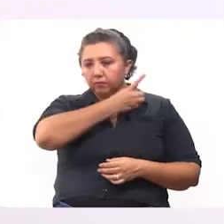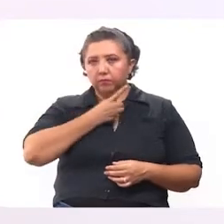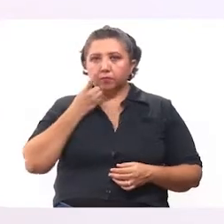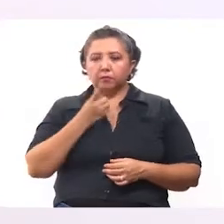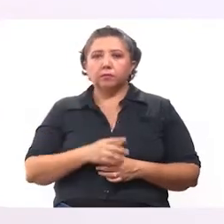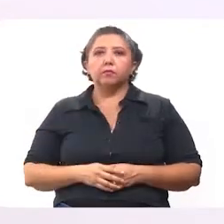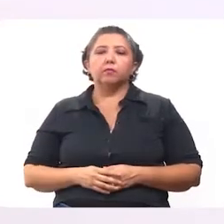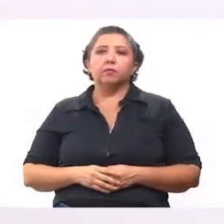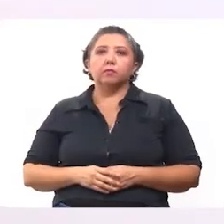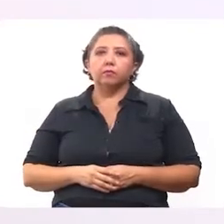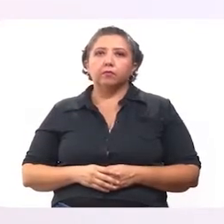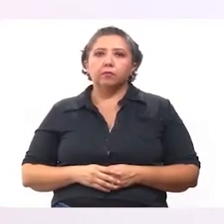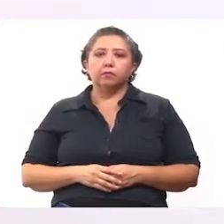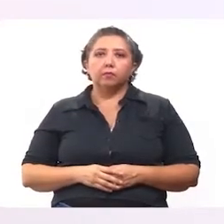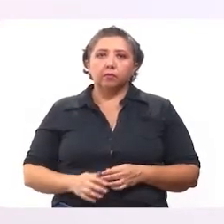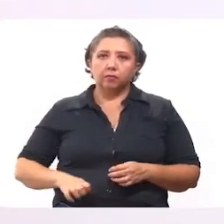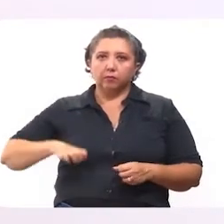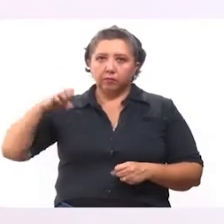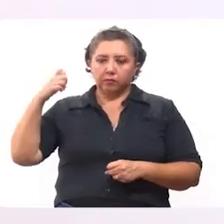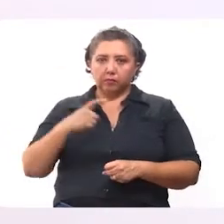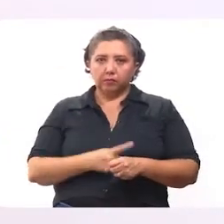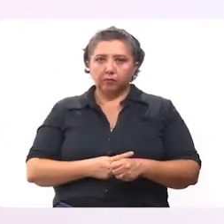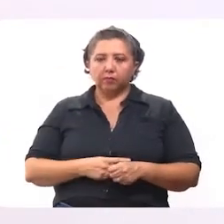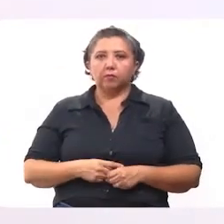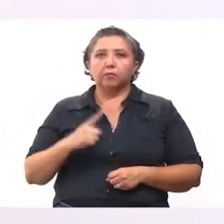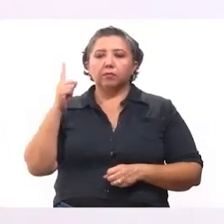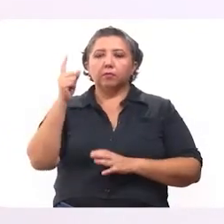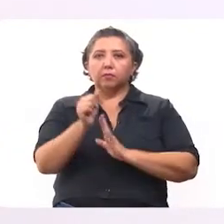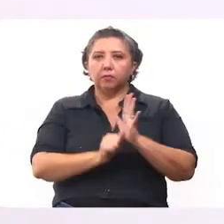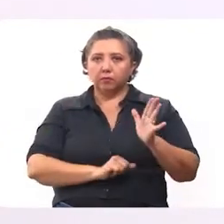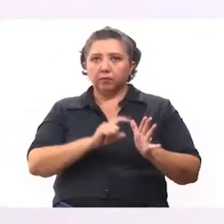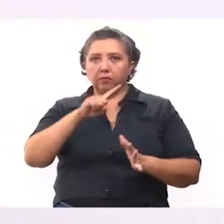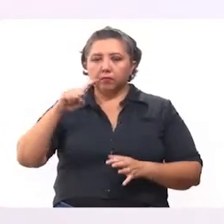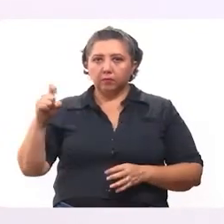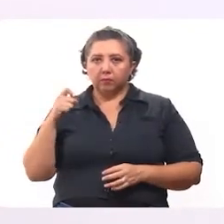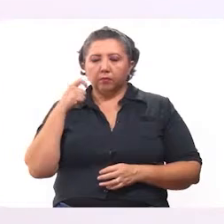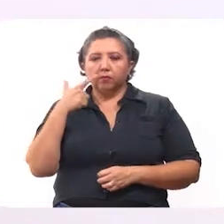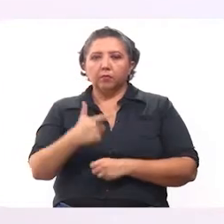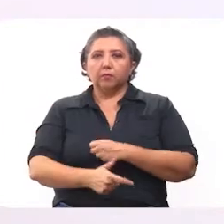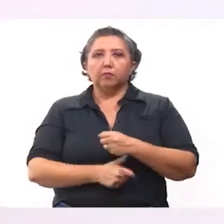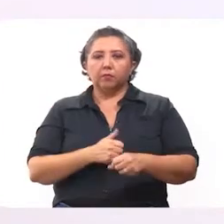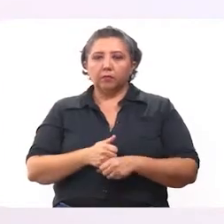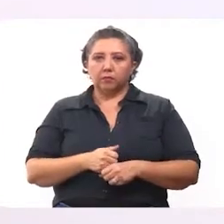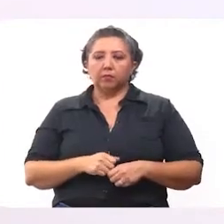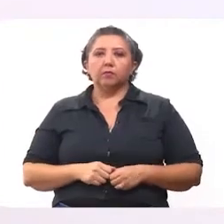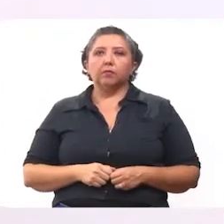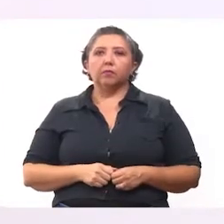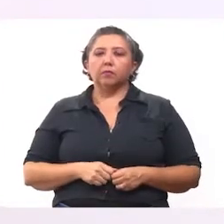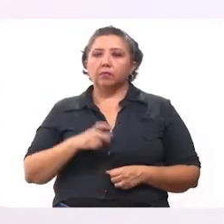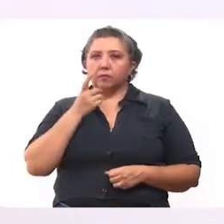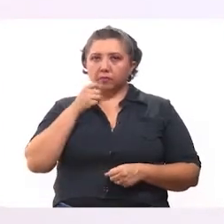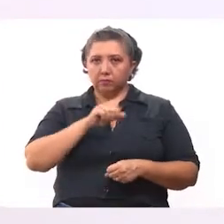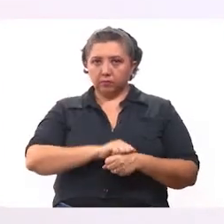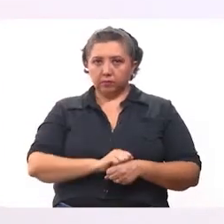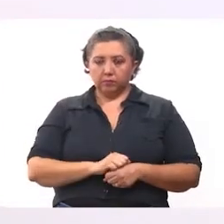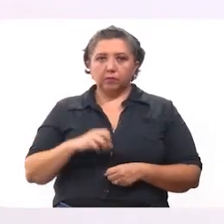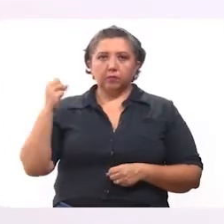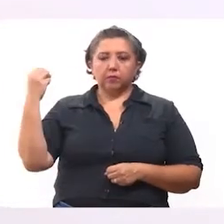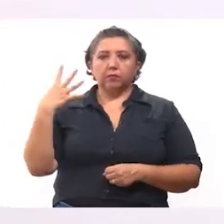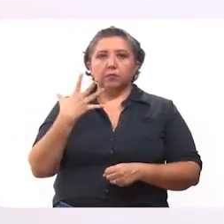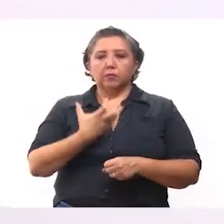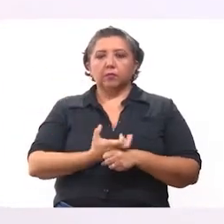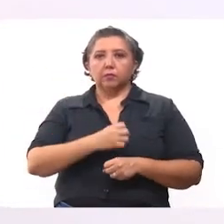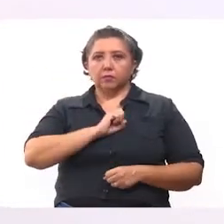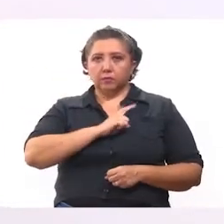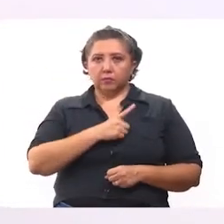espera de diagnóstico. El rango de edad de los casos es de 1 mes a 107 años. Los indicadores semanales